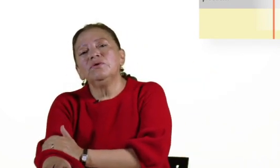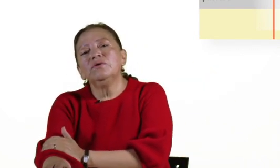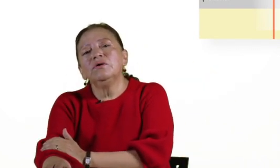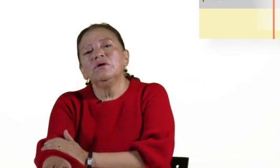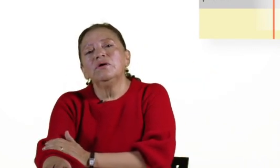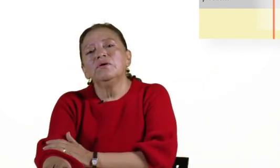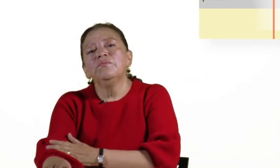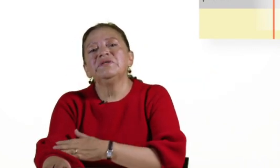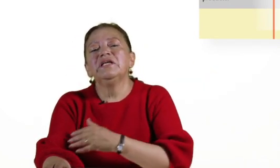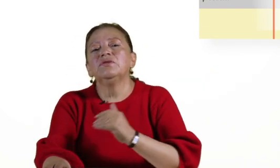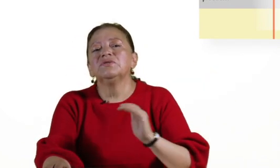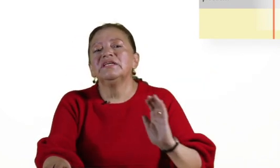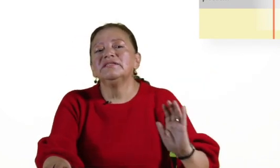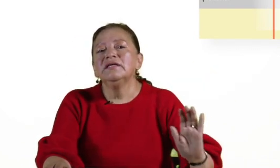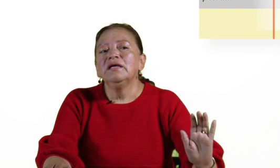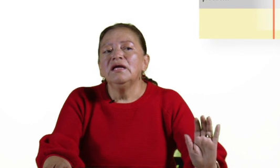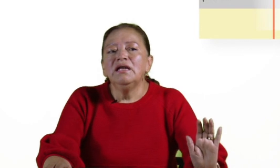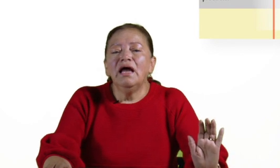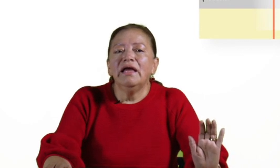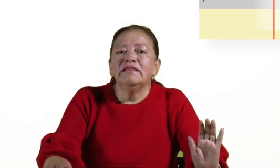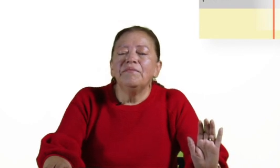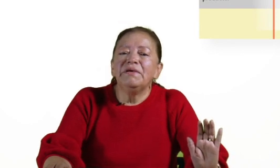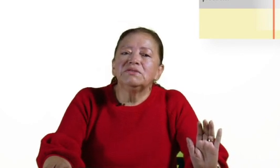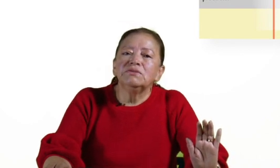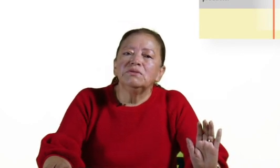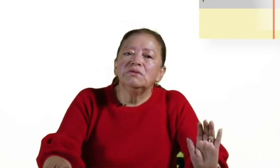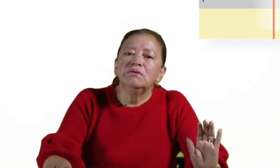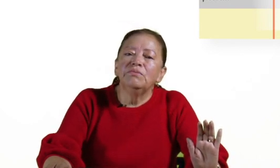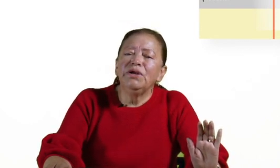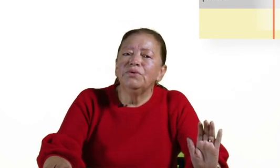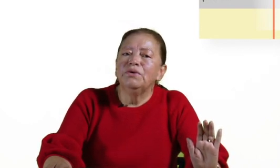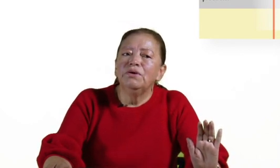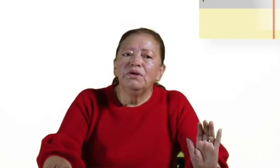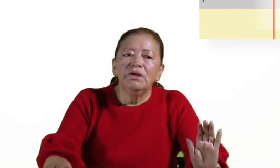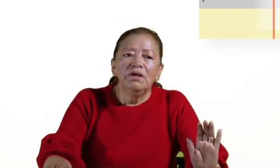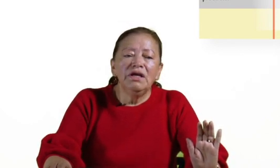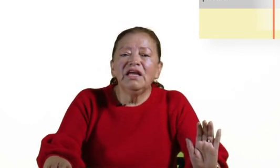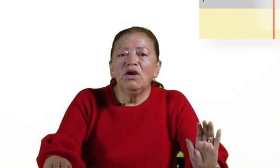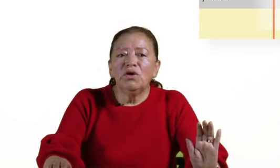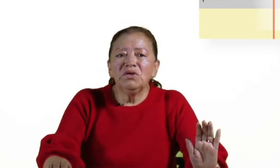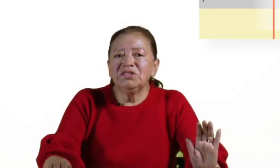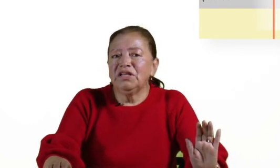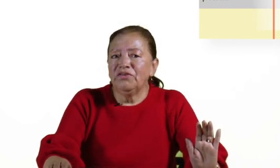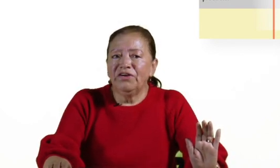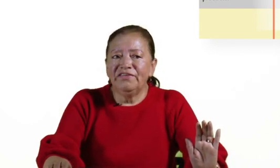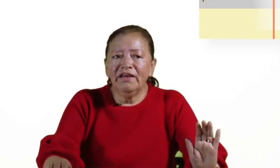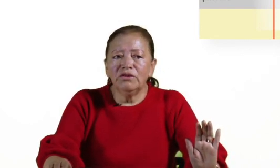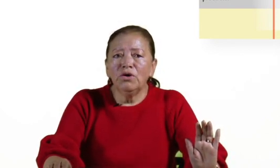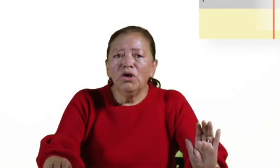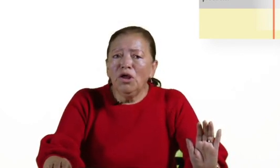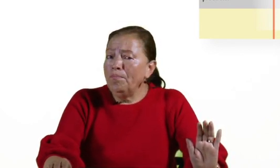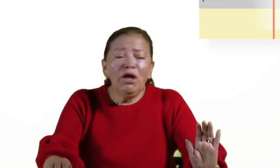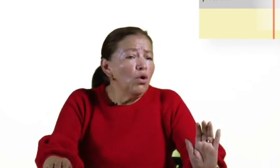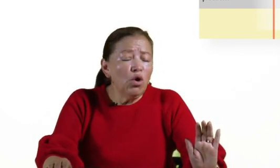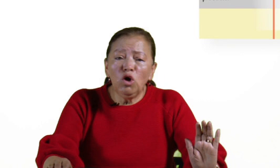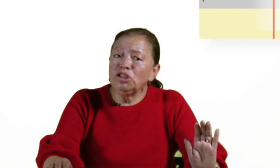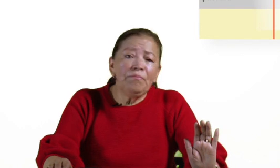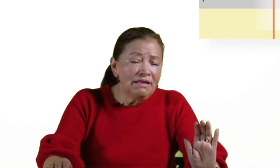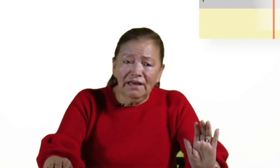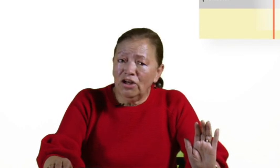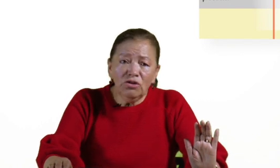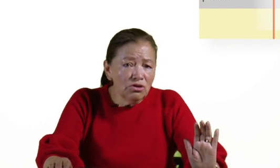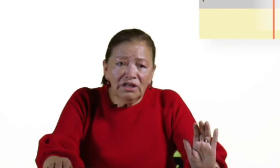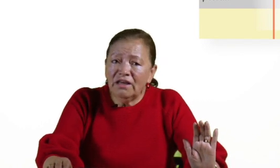dio, pues entonces la gente empezó, bueno, ¿y qué es lo que nos están ofreciendo? Pero